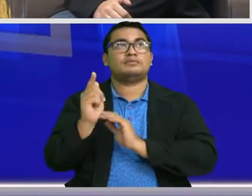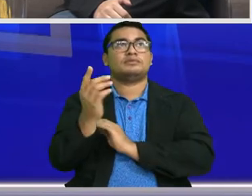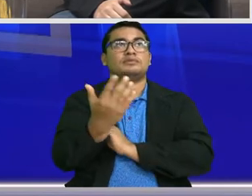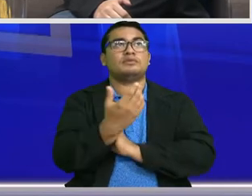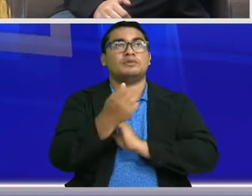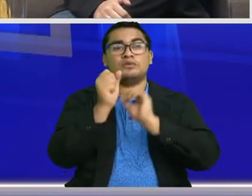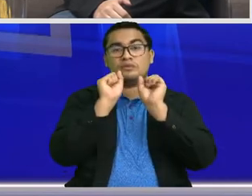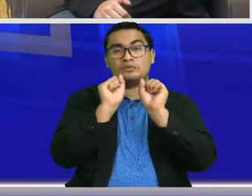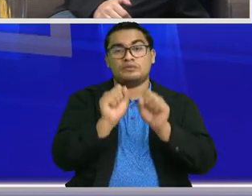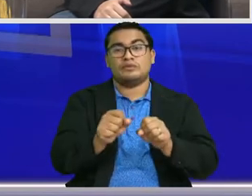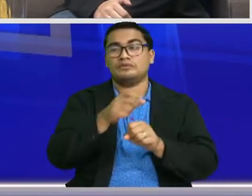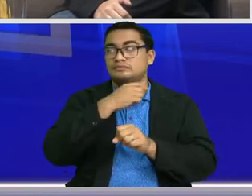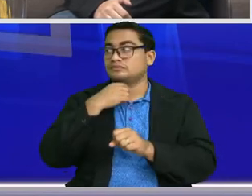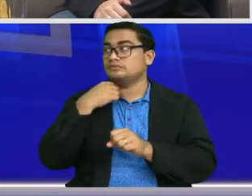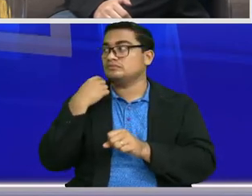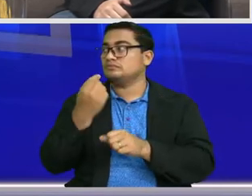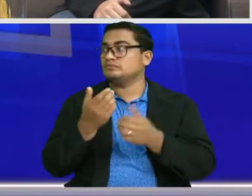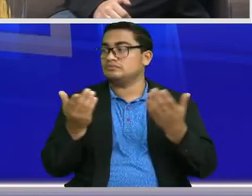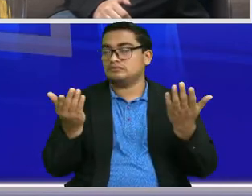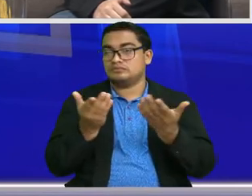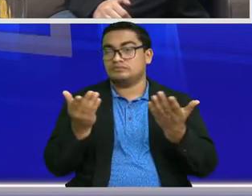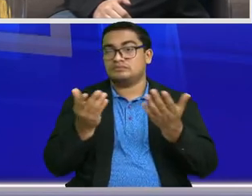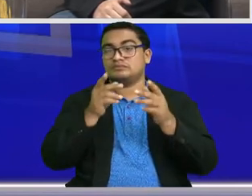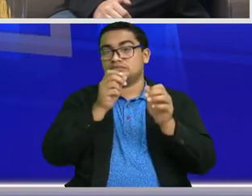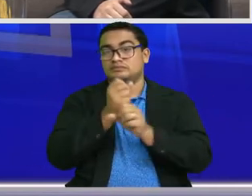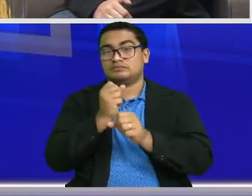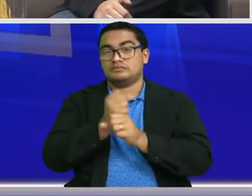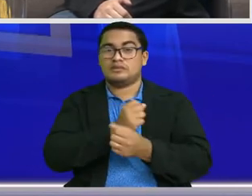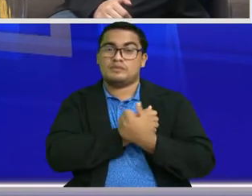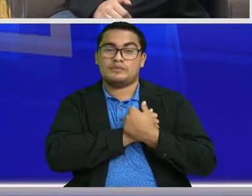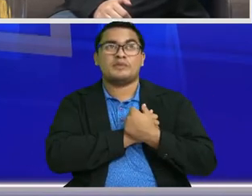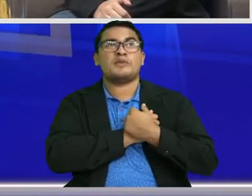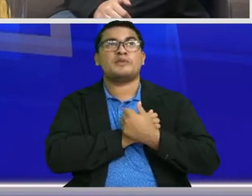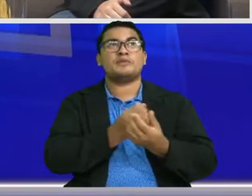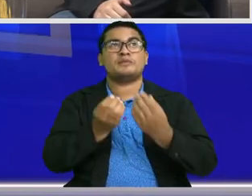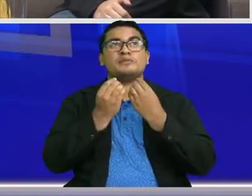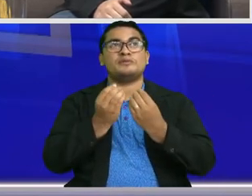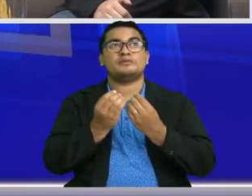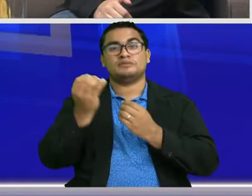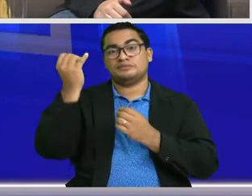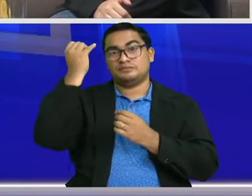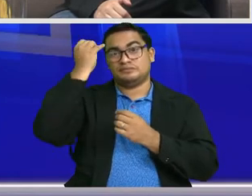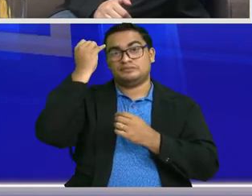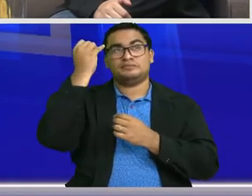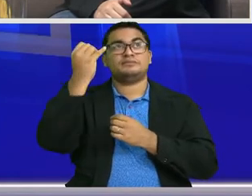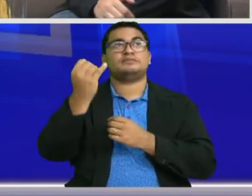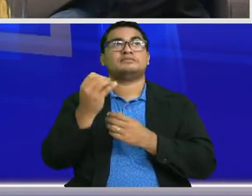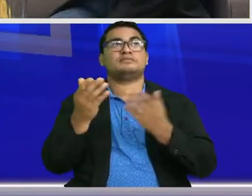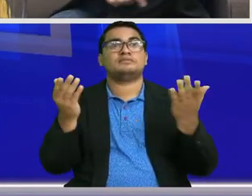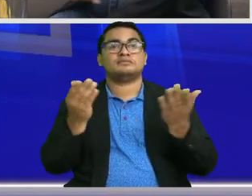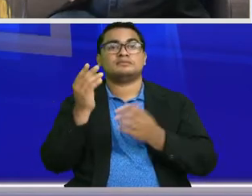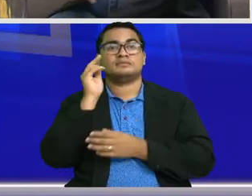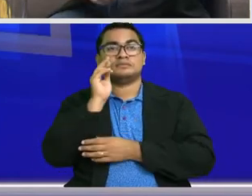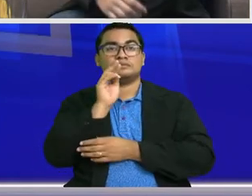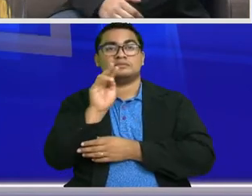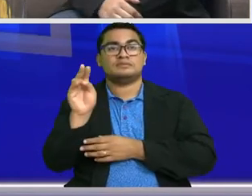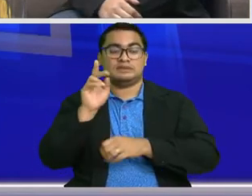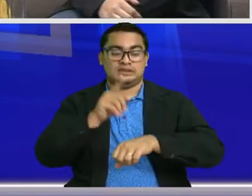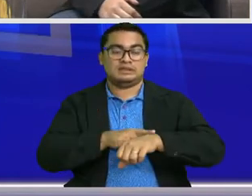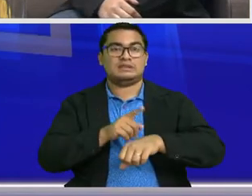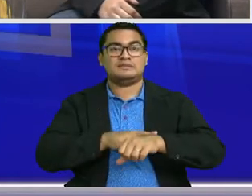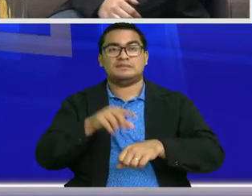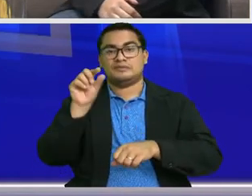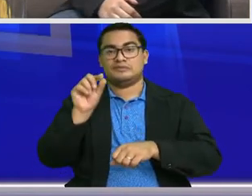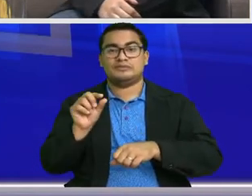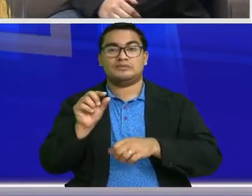que realmente están trabajando apasionadamente, que le están poniendo ese toque de creatividad, que hemos visto que en tan poco tiempo también han